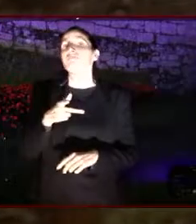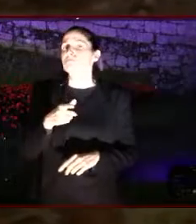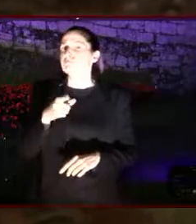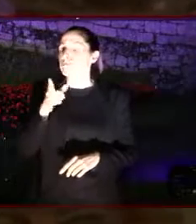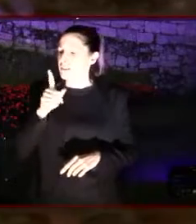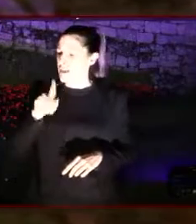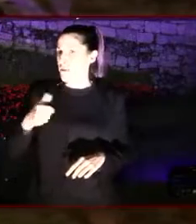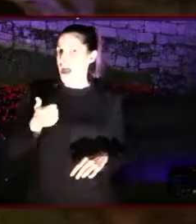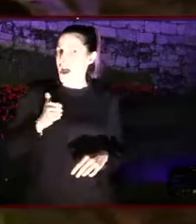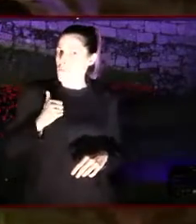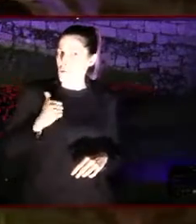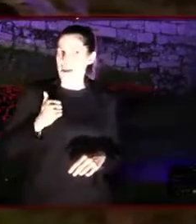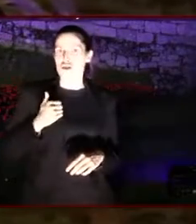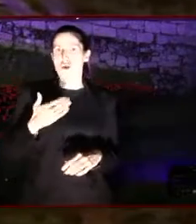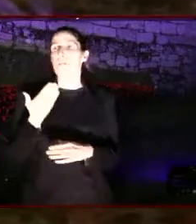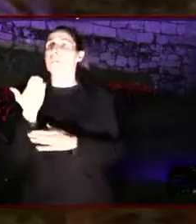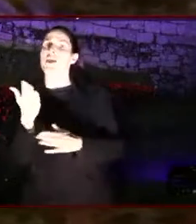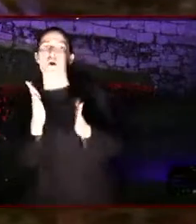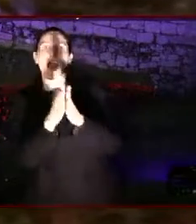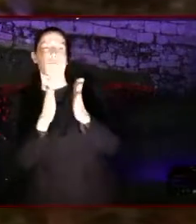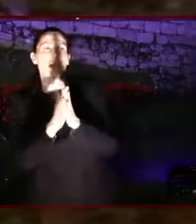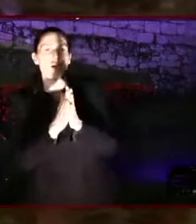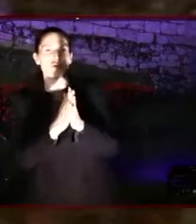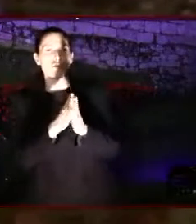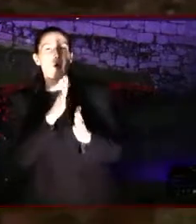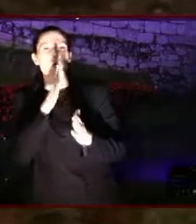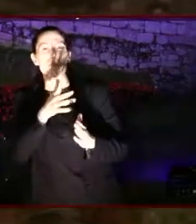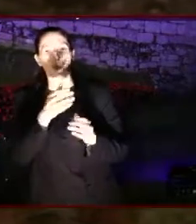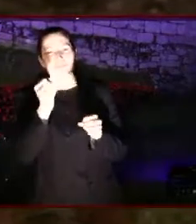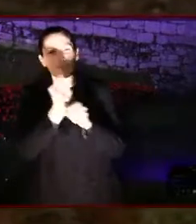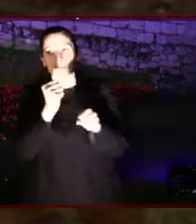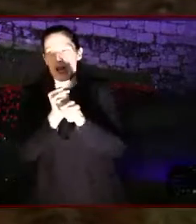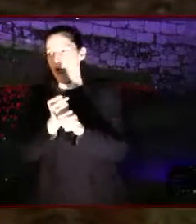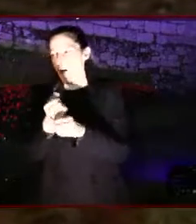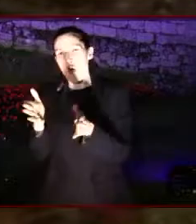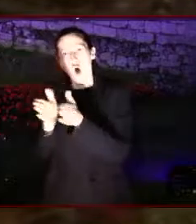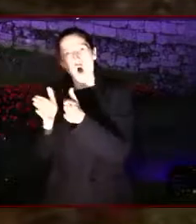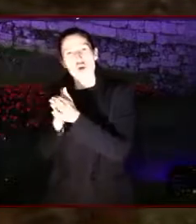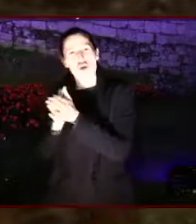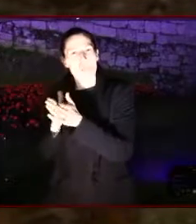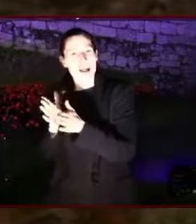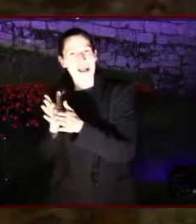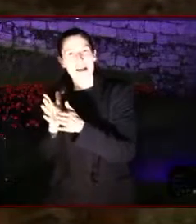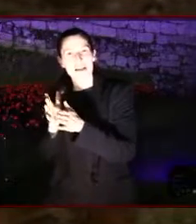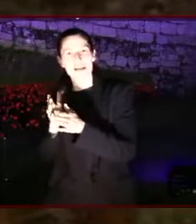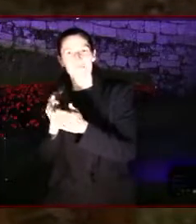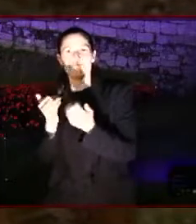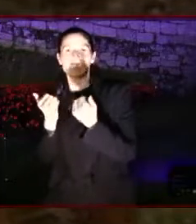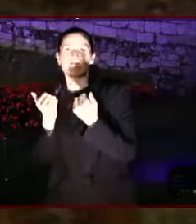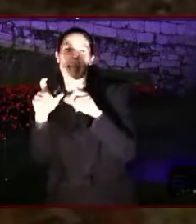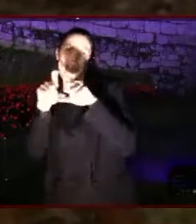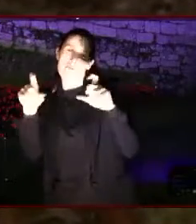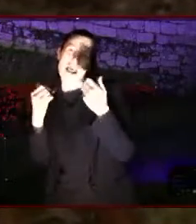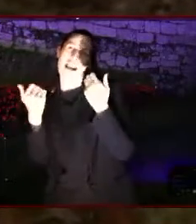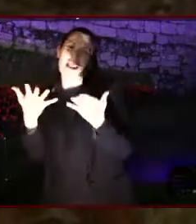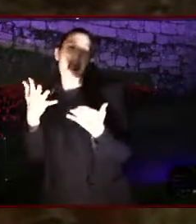pedir un aplauso ao enorme traballo que fixeron as miñas compañeiras do equipo Regala Música na producción de todas estas